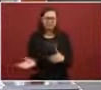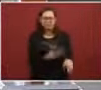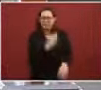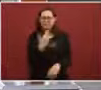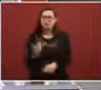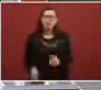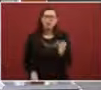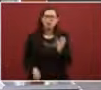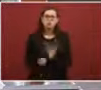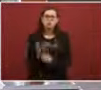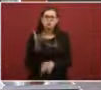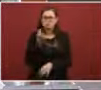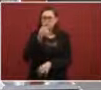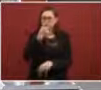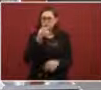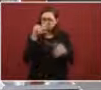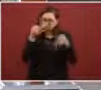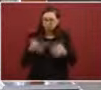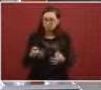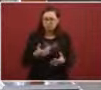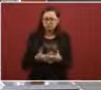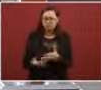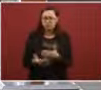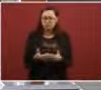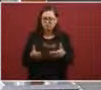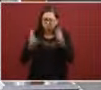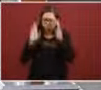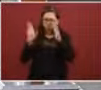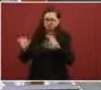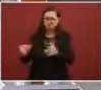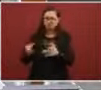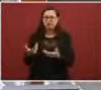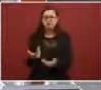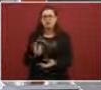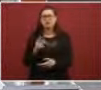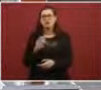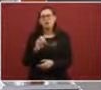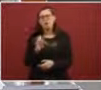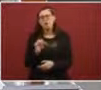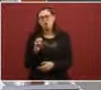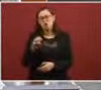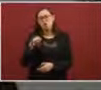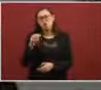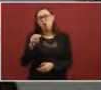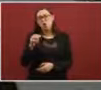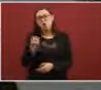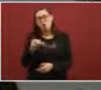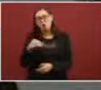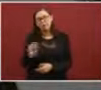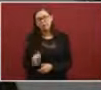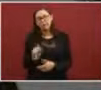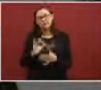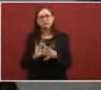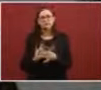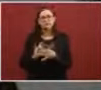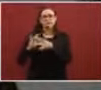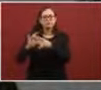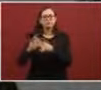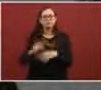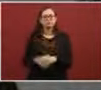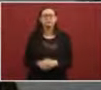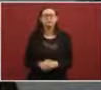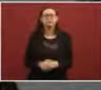recomendaciones están alineadas a CENCIDA y con Organización Mundial de la Salud. La siguiente, por favor.